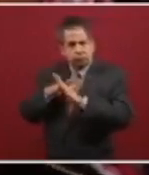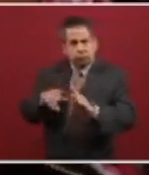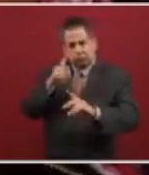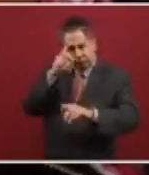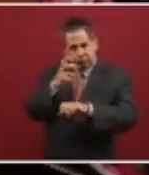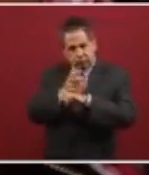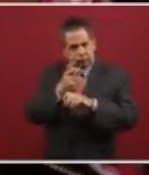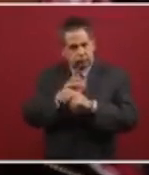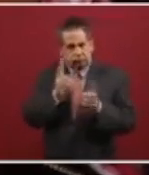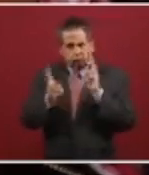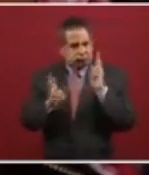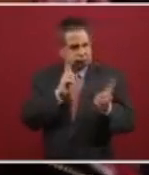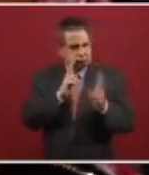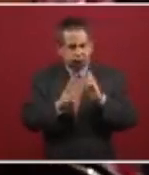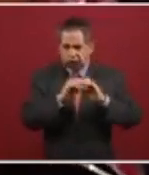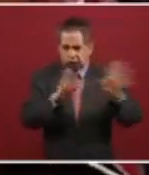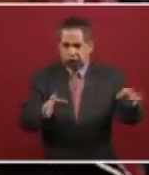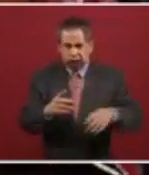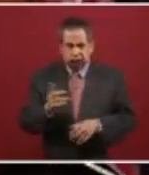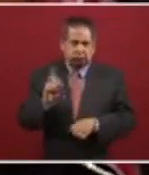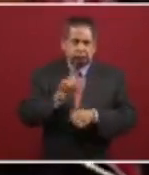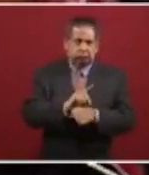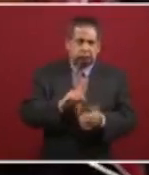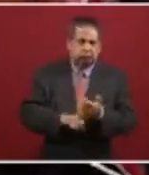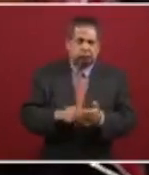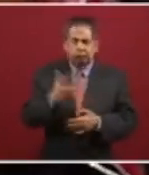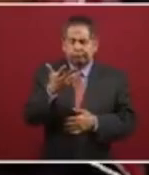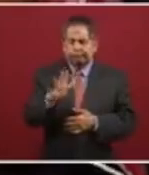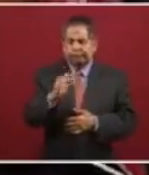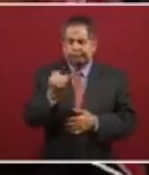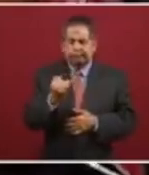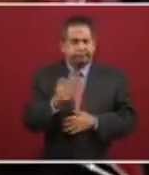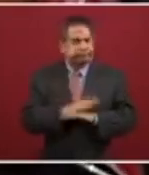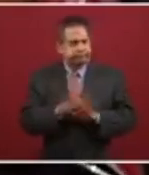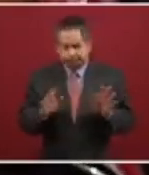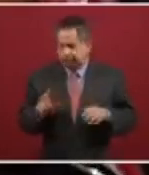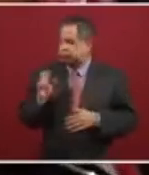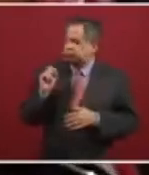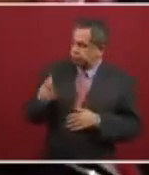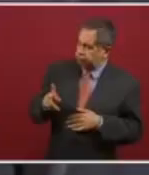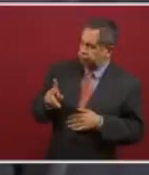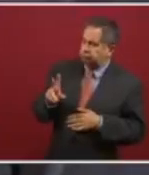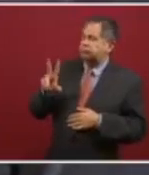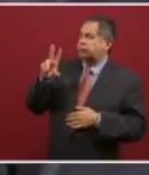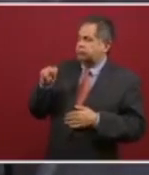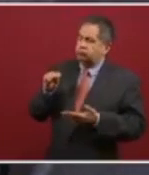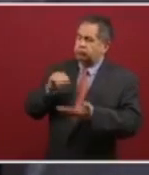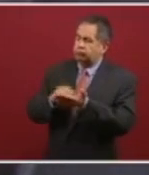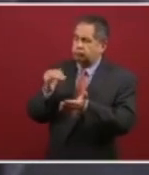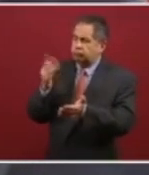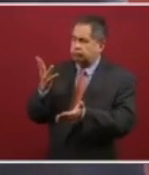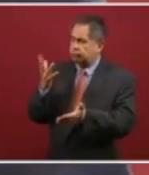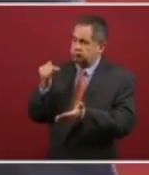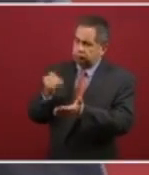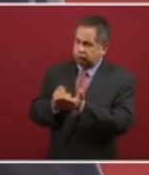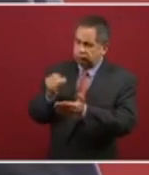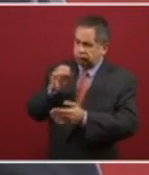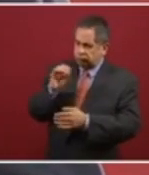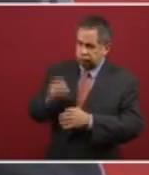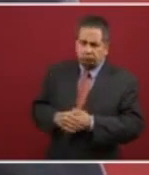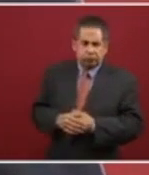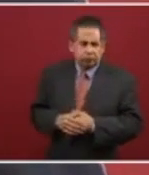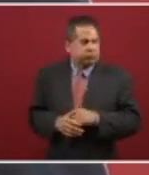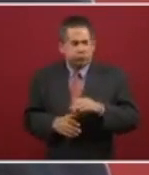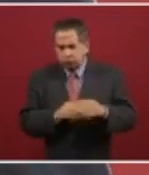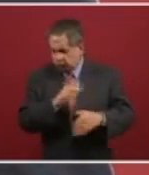Unidos, para que el 10 de junio diga no al 5% inicial. Todo eso se está